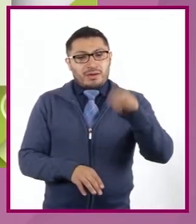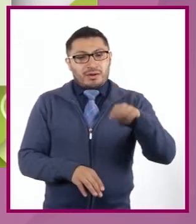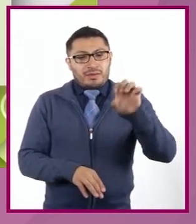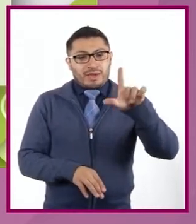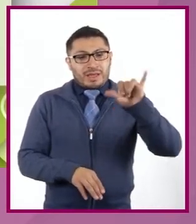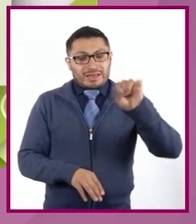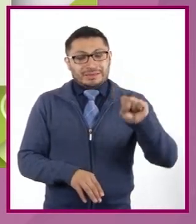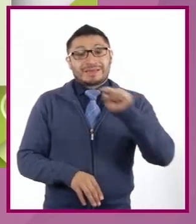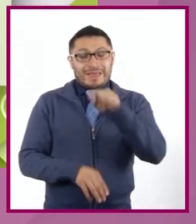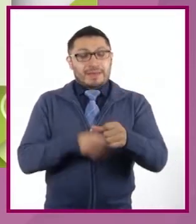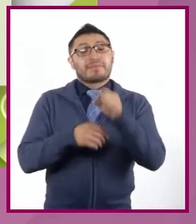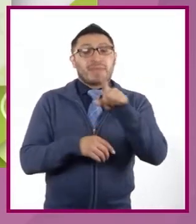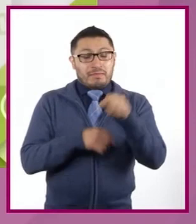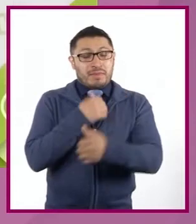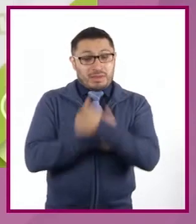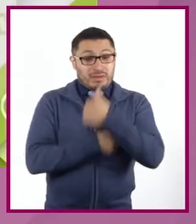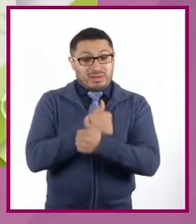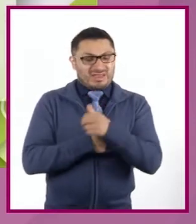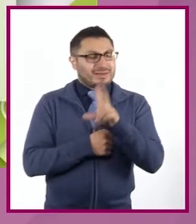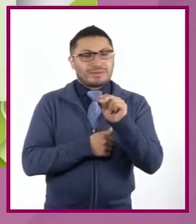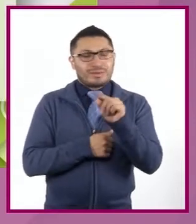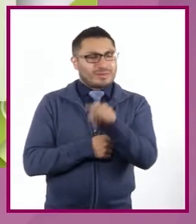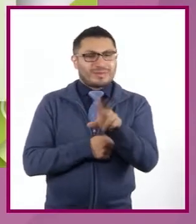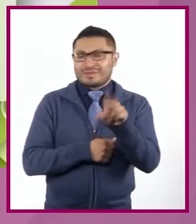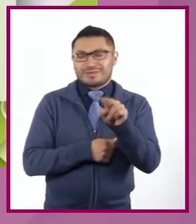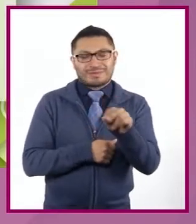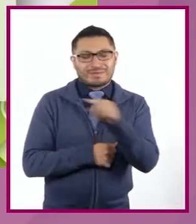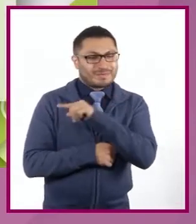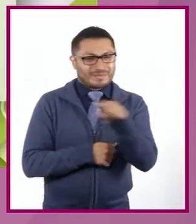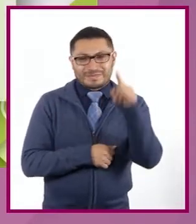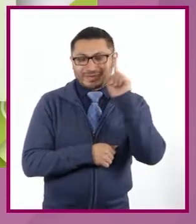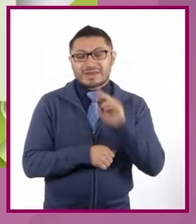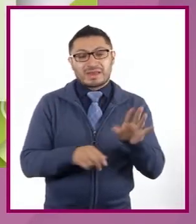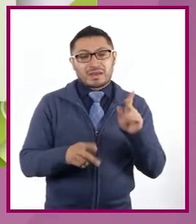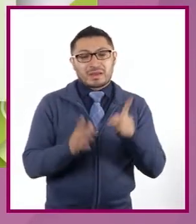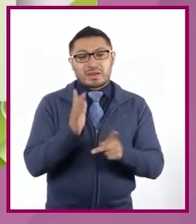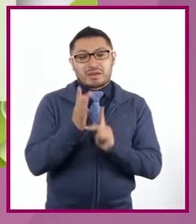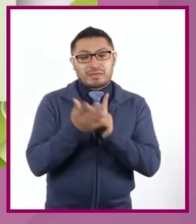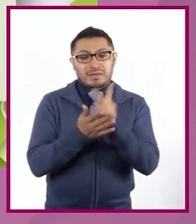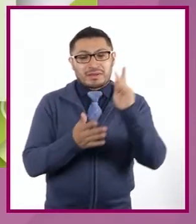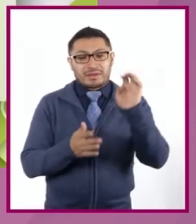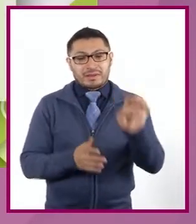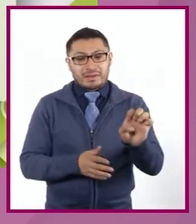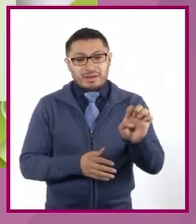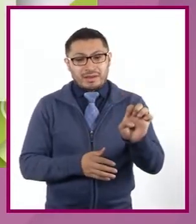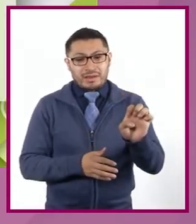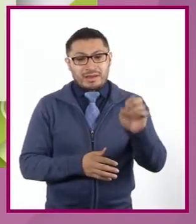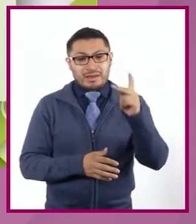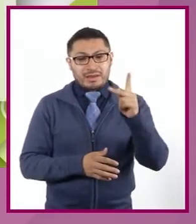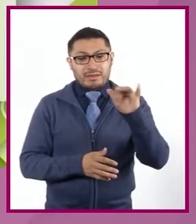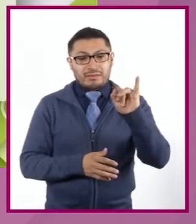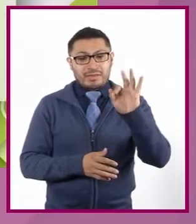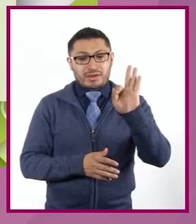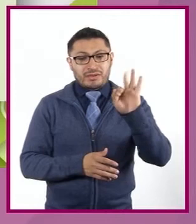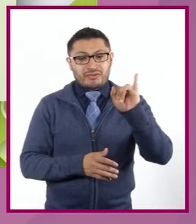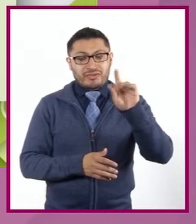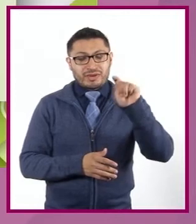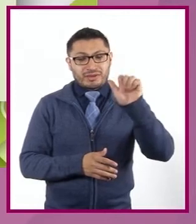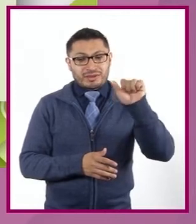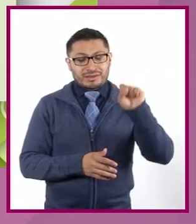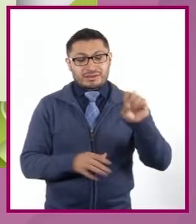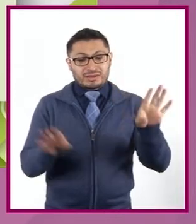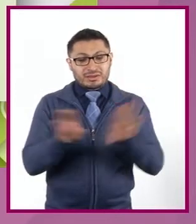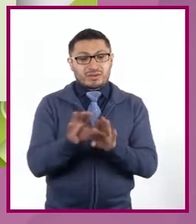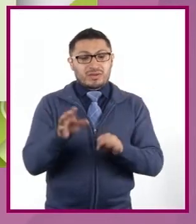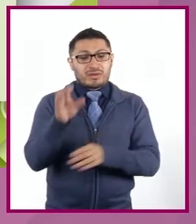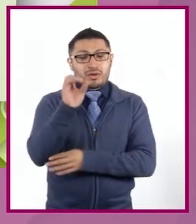con los gigantes? No, para nada. Ellas son plantas epífitas, como las orquídeas, que viven sobre los troncos de